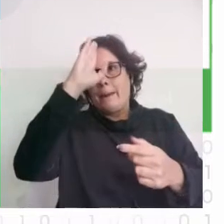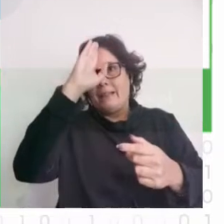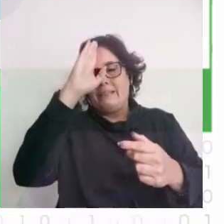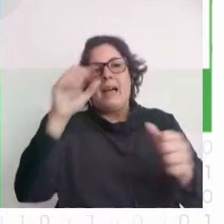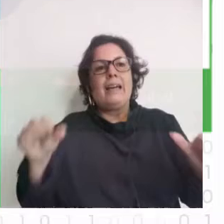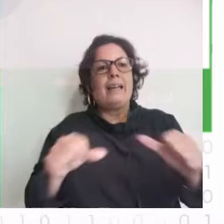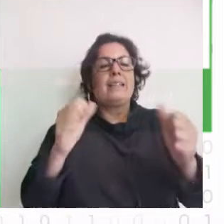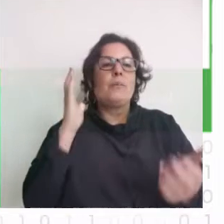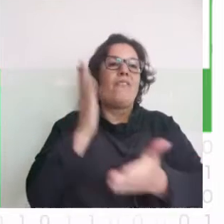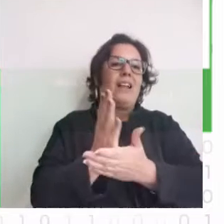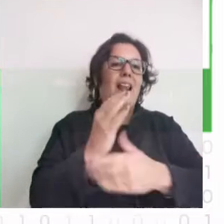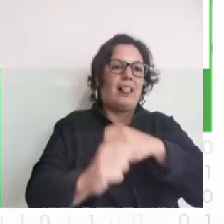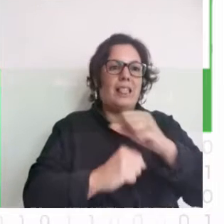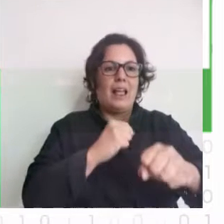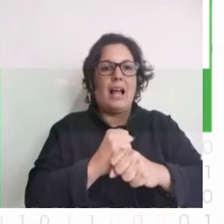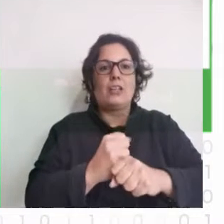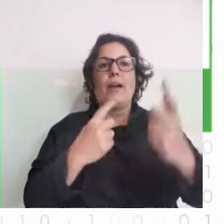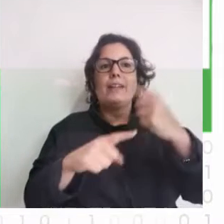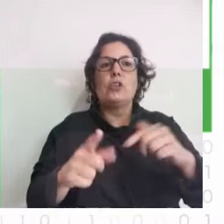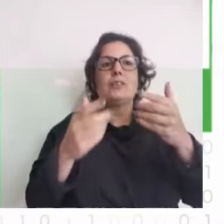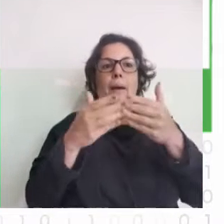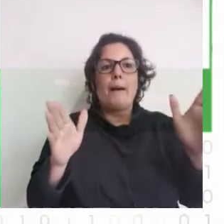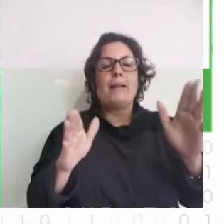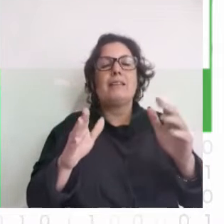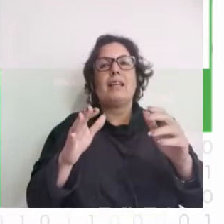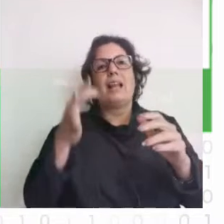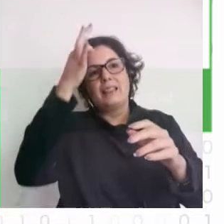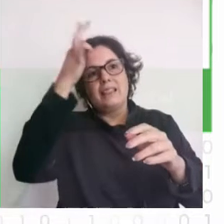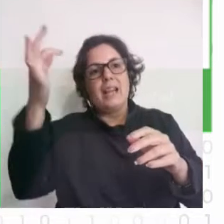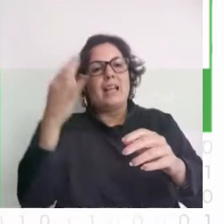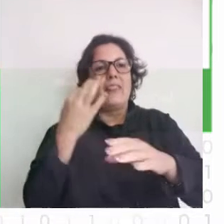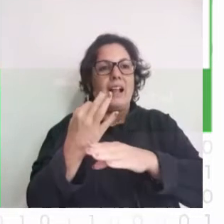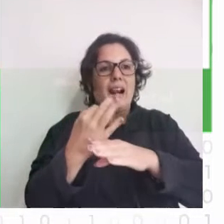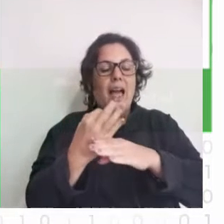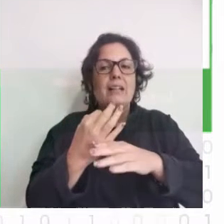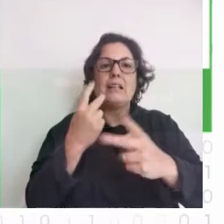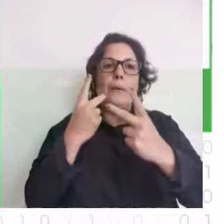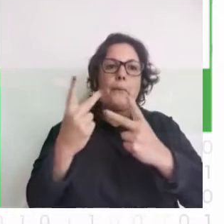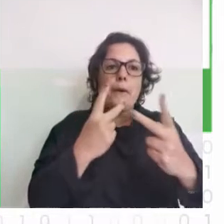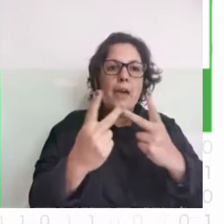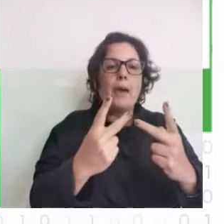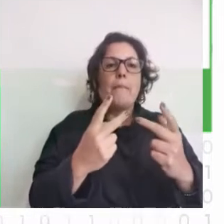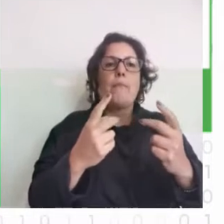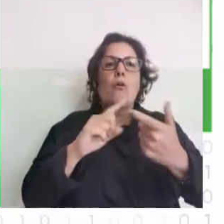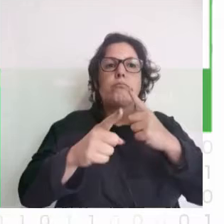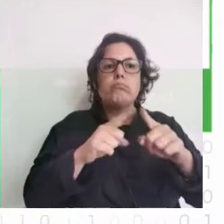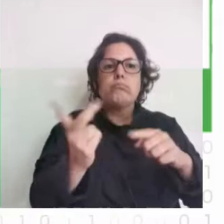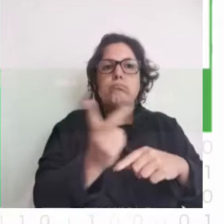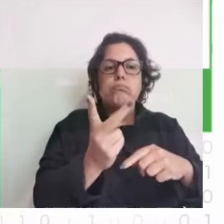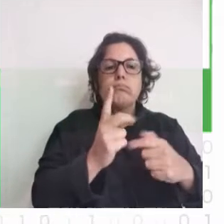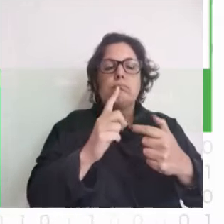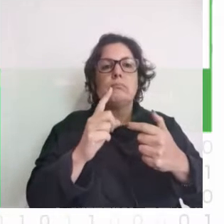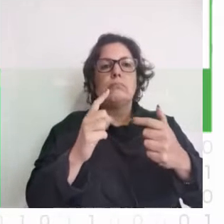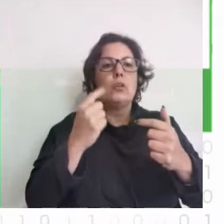fin de año. Entonces, a partir de las técnicas de clustering, miramos primero que nada las correlaciones en estos indicadores, digamos,